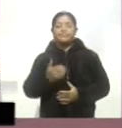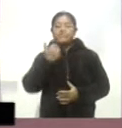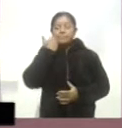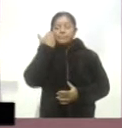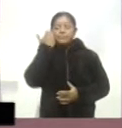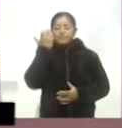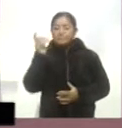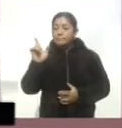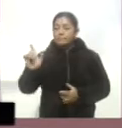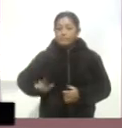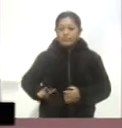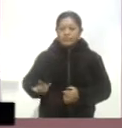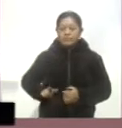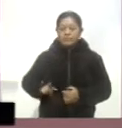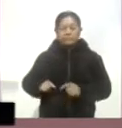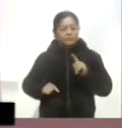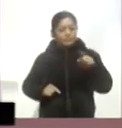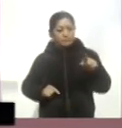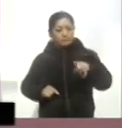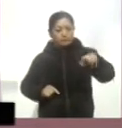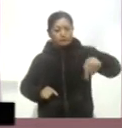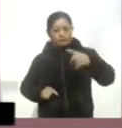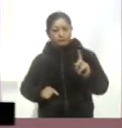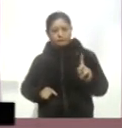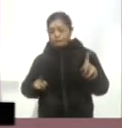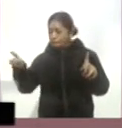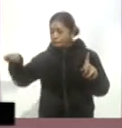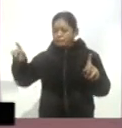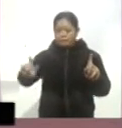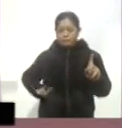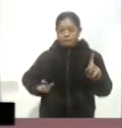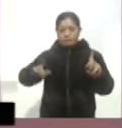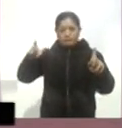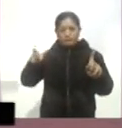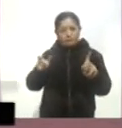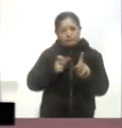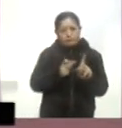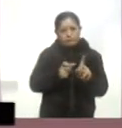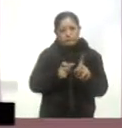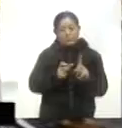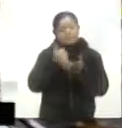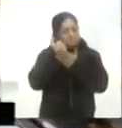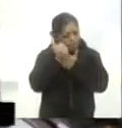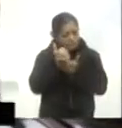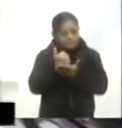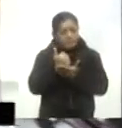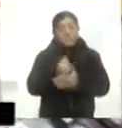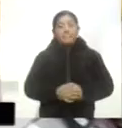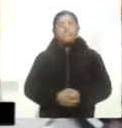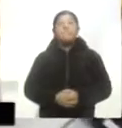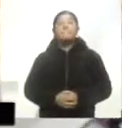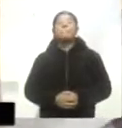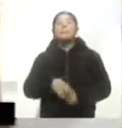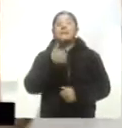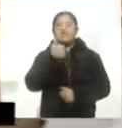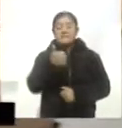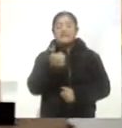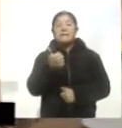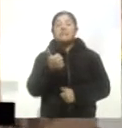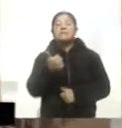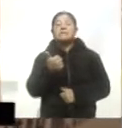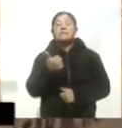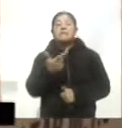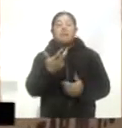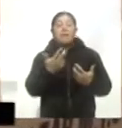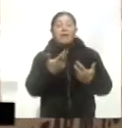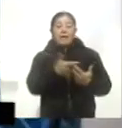ustedes, darles una señal de solidaridad. El gobernador Mena dio a conocer que hay sectores productivos que comienzan a